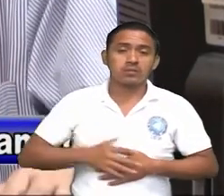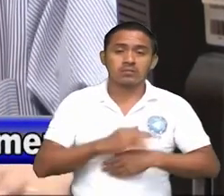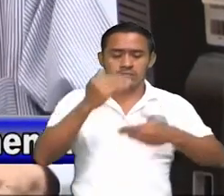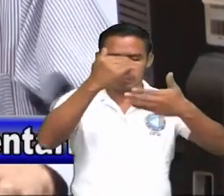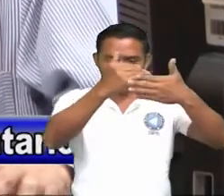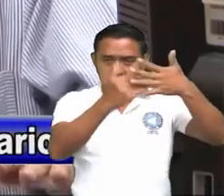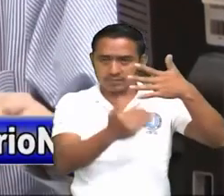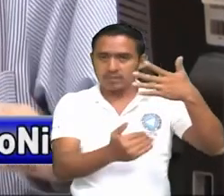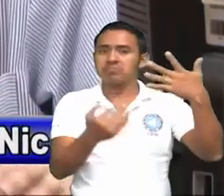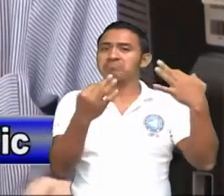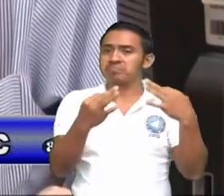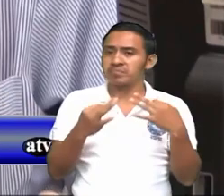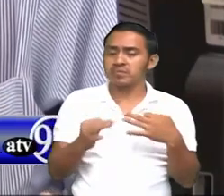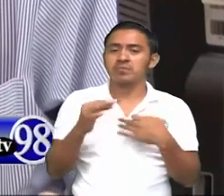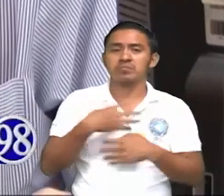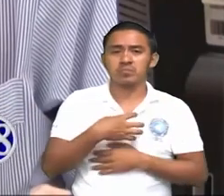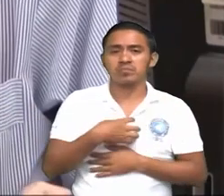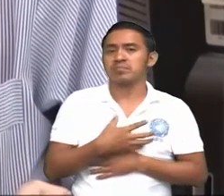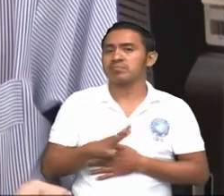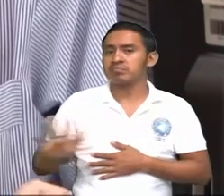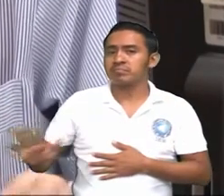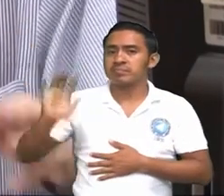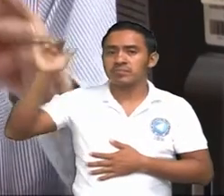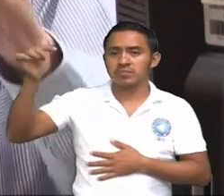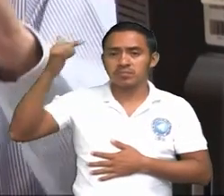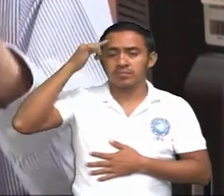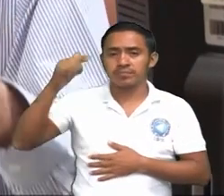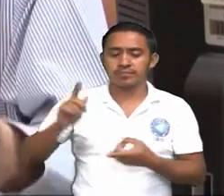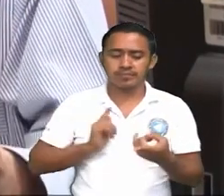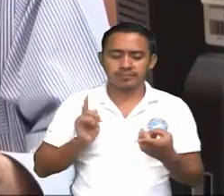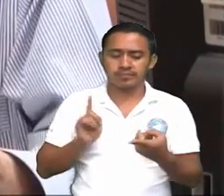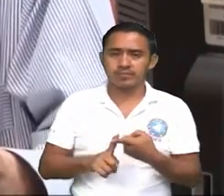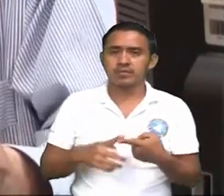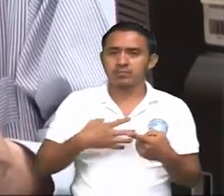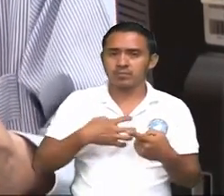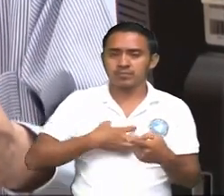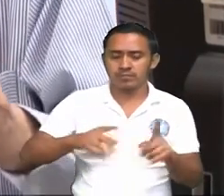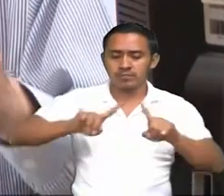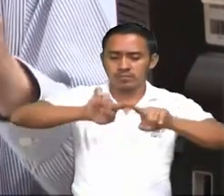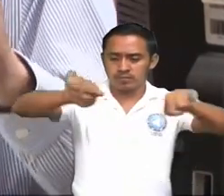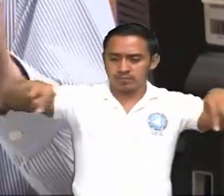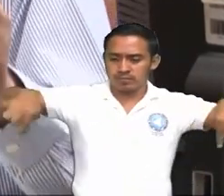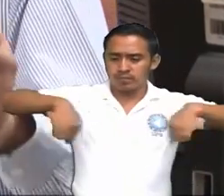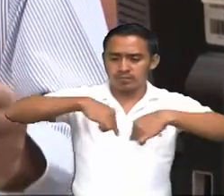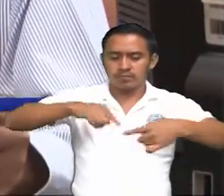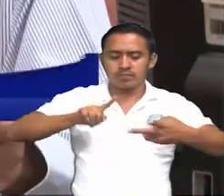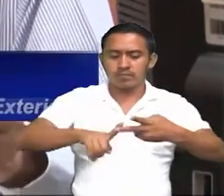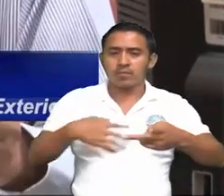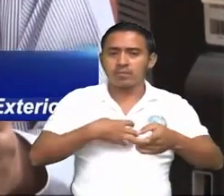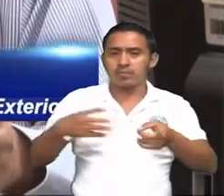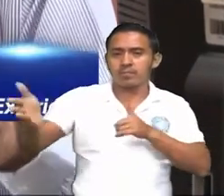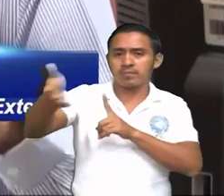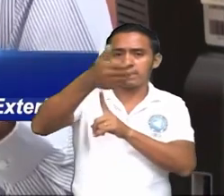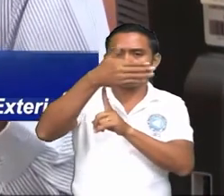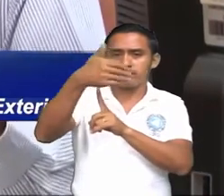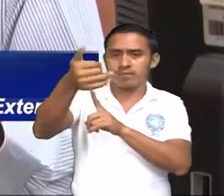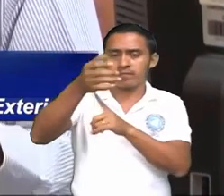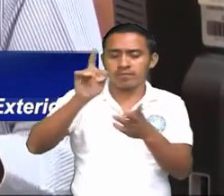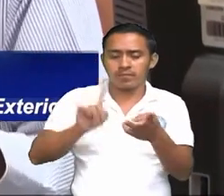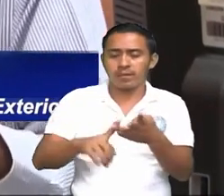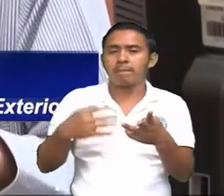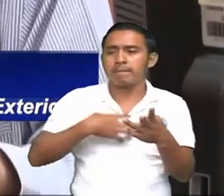los requisitos para ser Estado. Tiene su territorio, tiene su bandera, tiene su